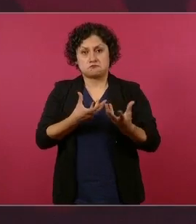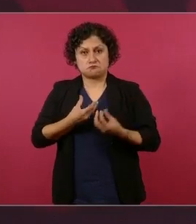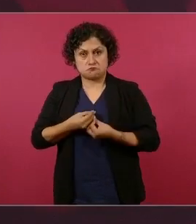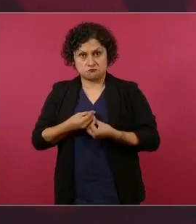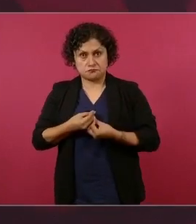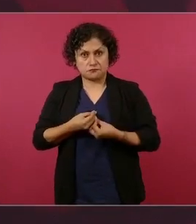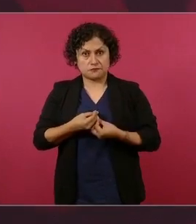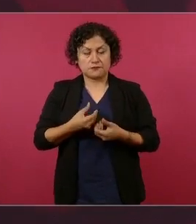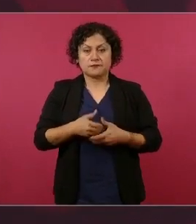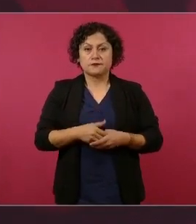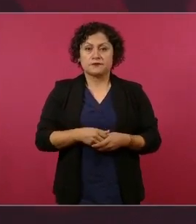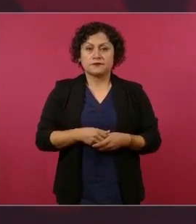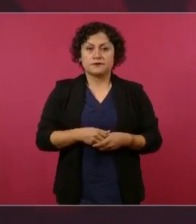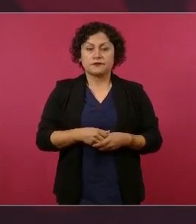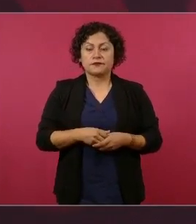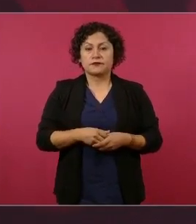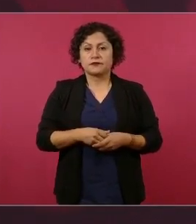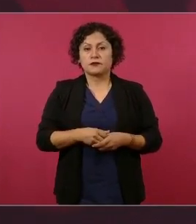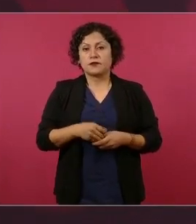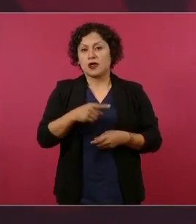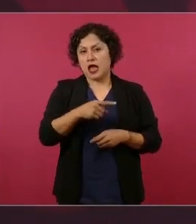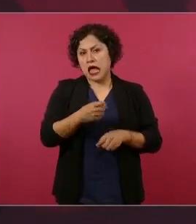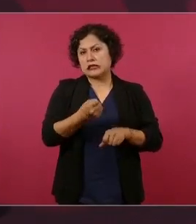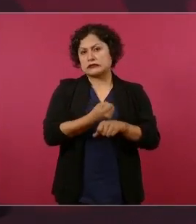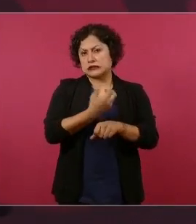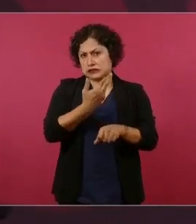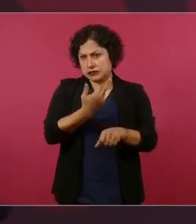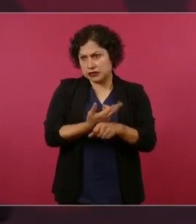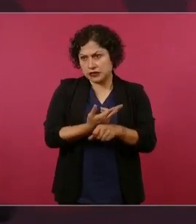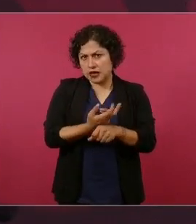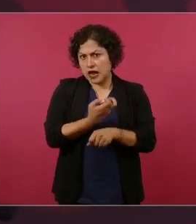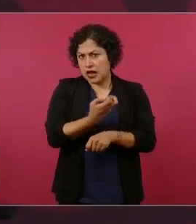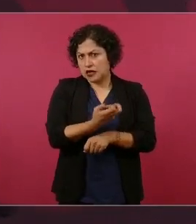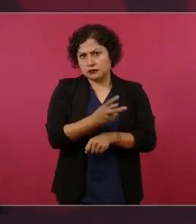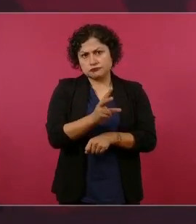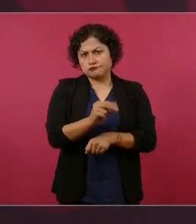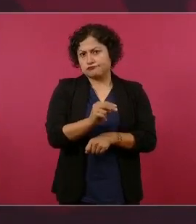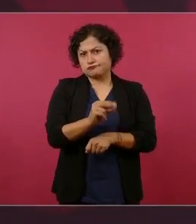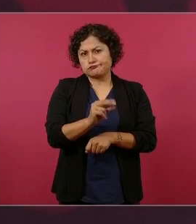no en la secretaría, estaba yo planteando